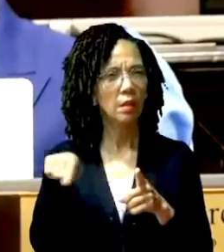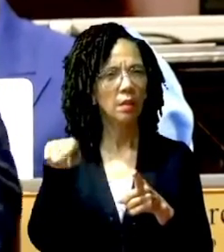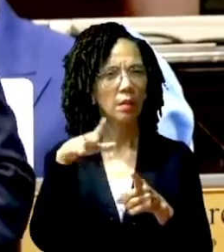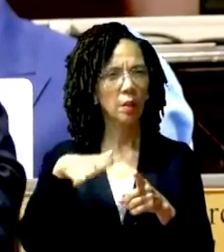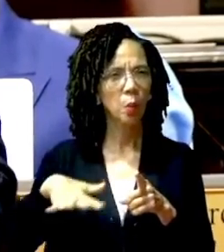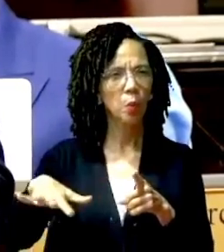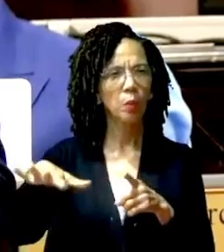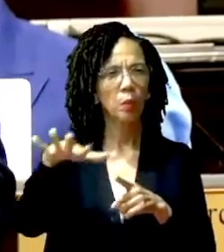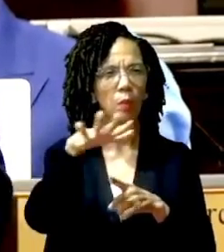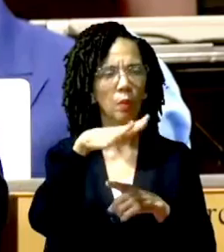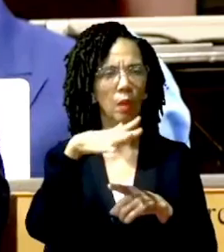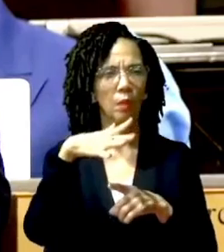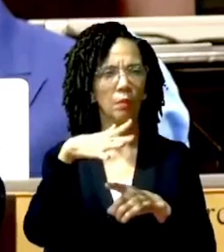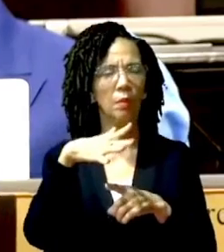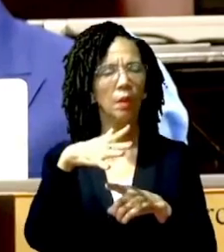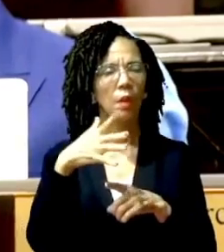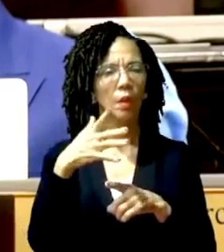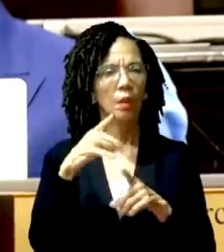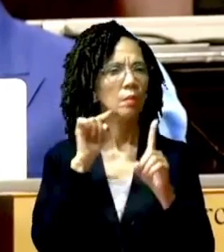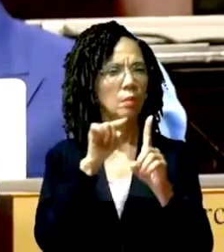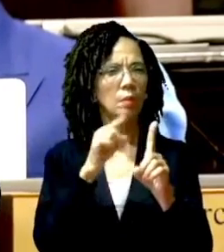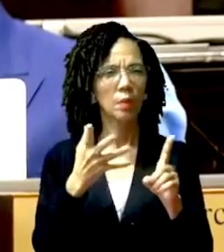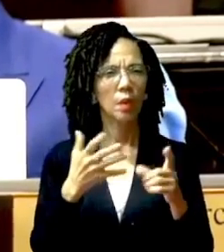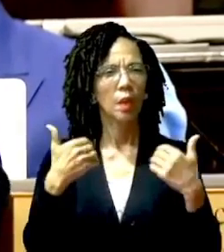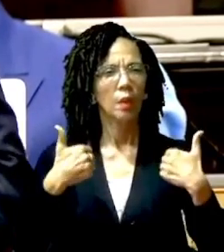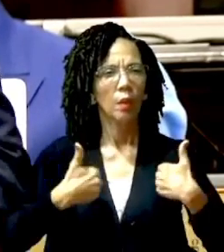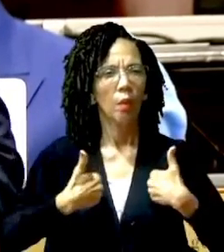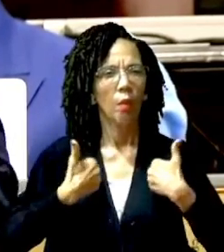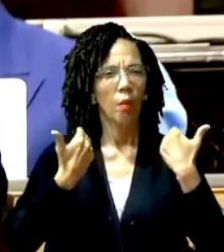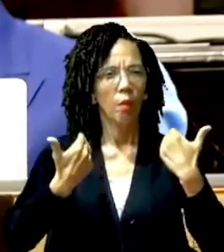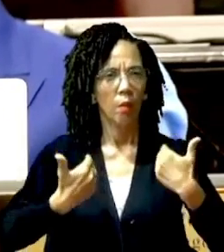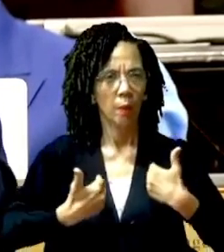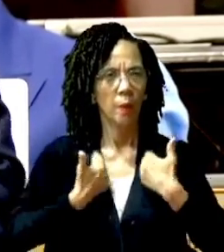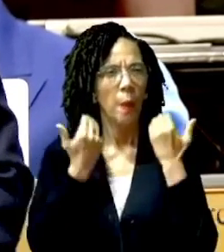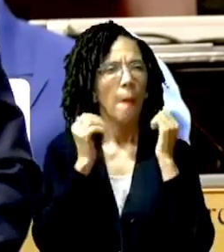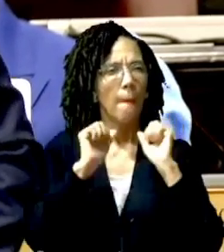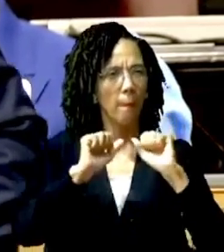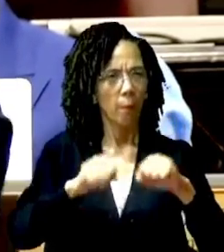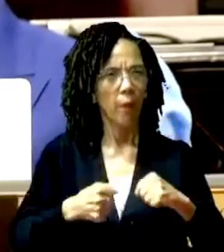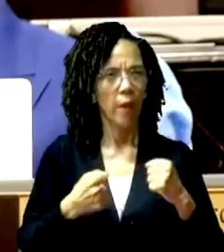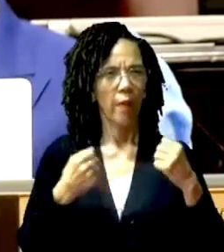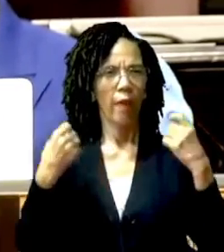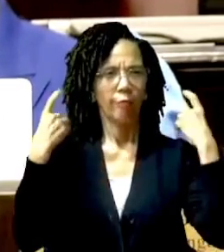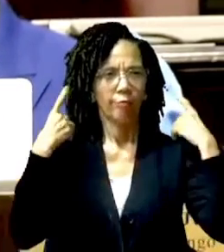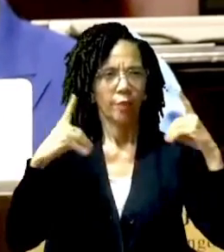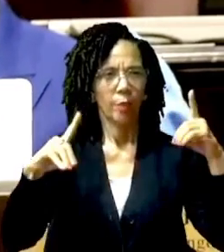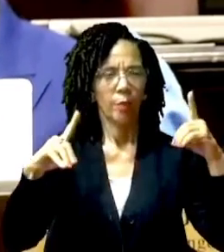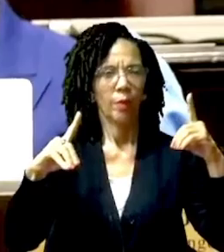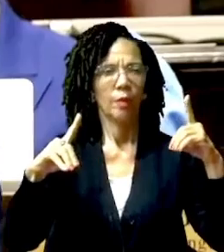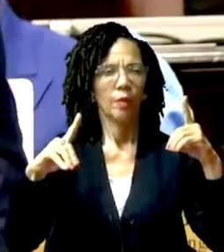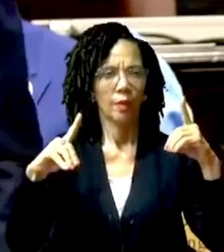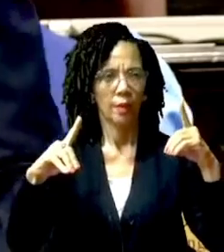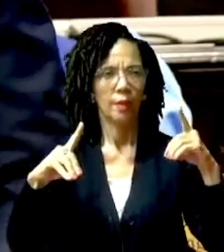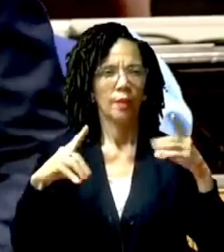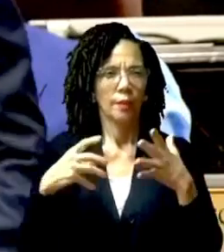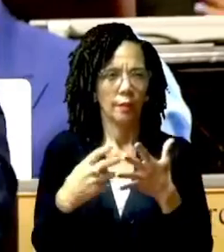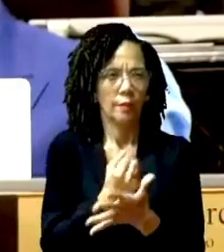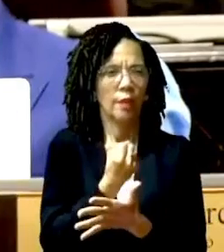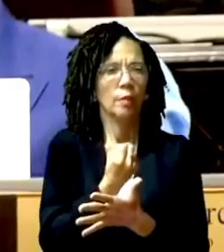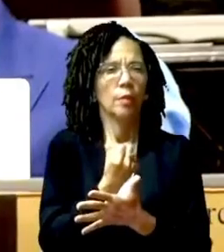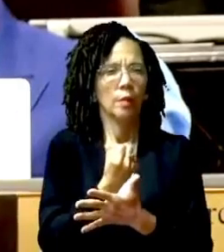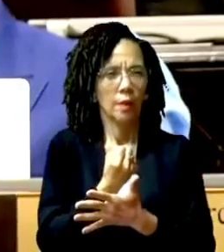realicen actividades deportivas. Eso establecido también en el marco del artículo 65 de la Constitución, que